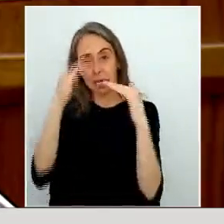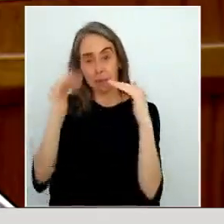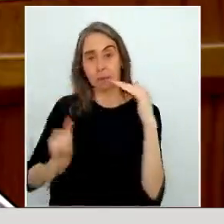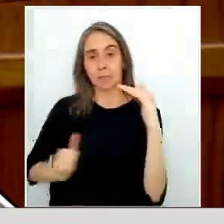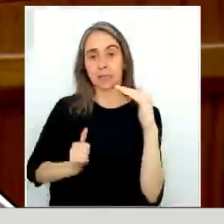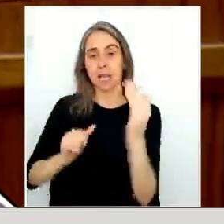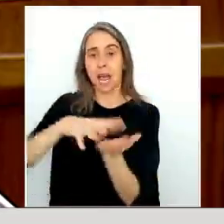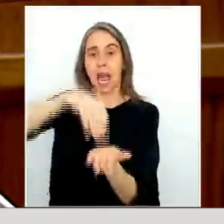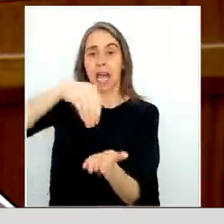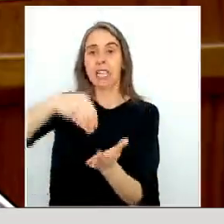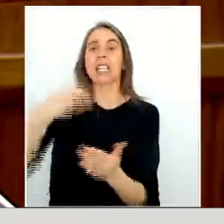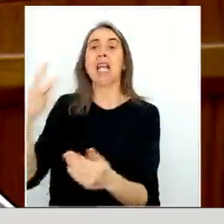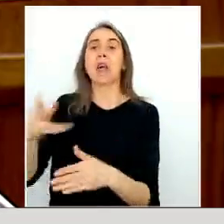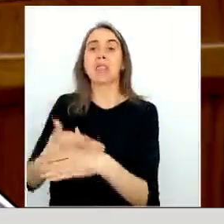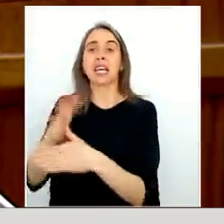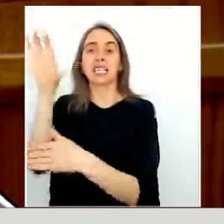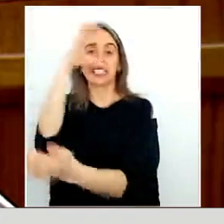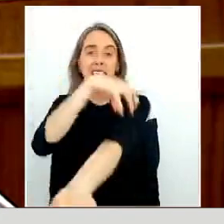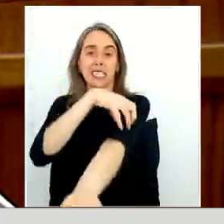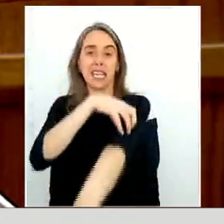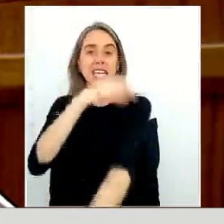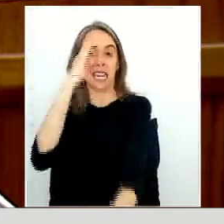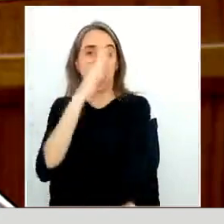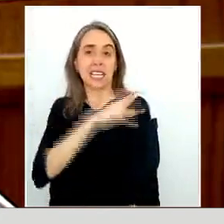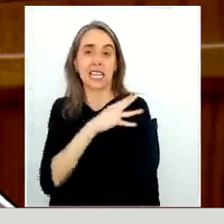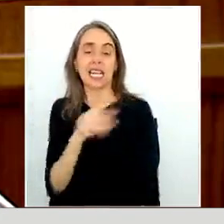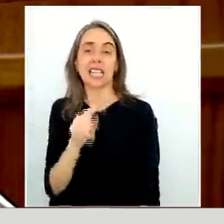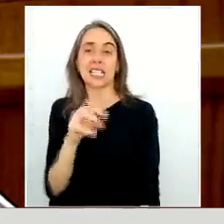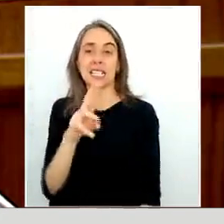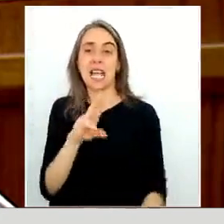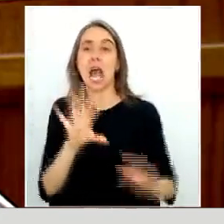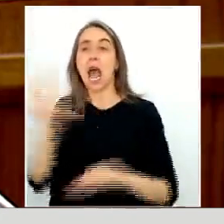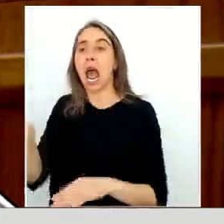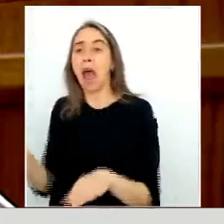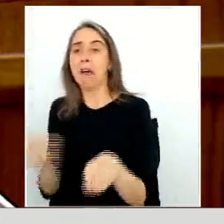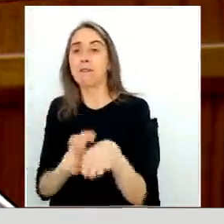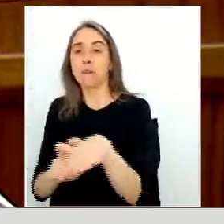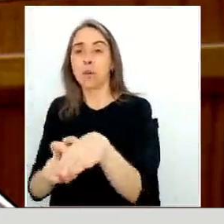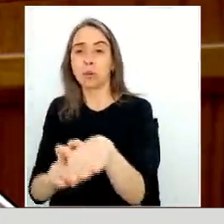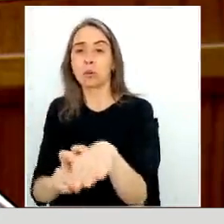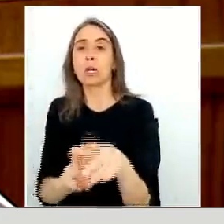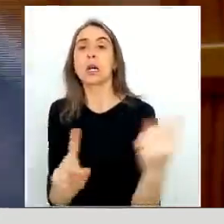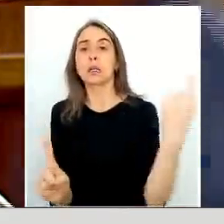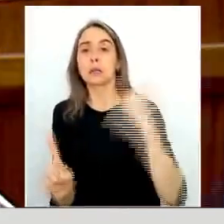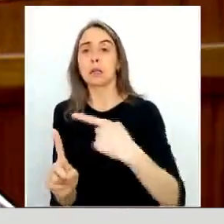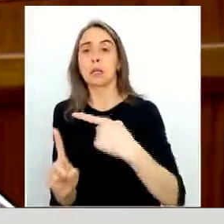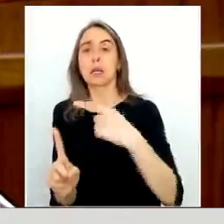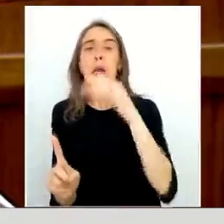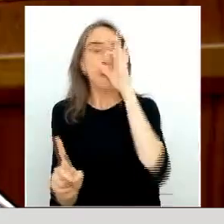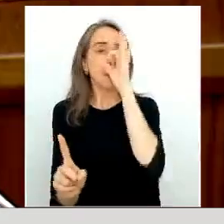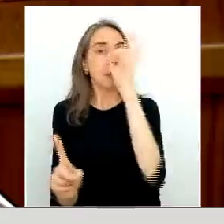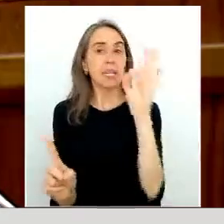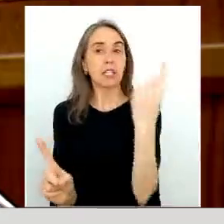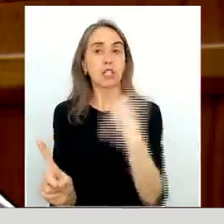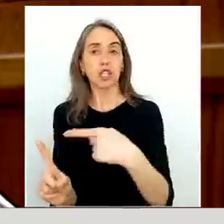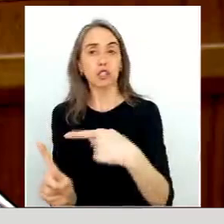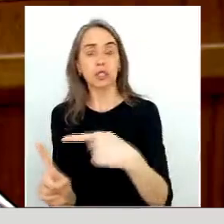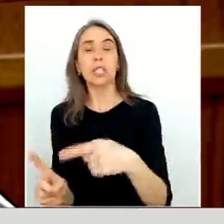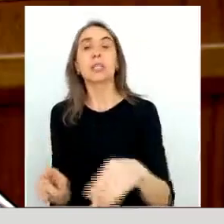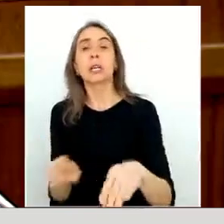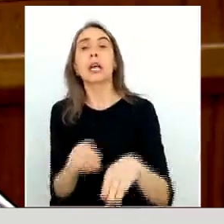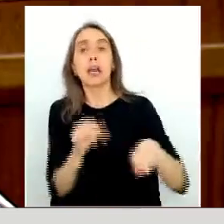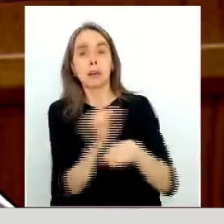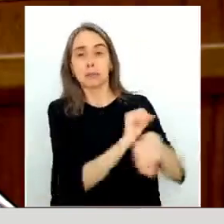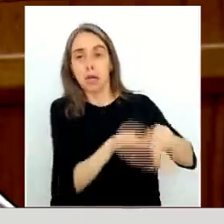comitiva liderada por el general Sergio Arellano Star con delegación especial de Augusto pinoche que recorrió como sabemos